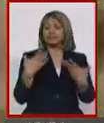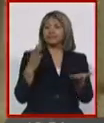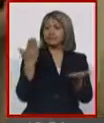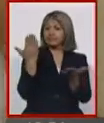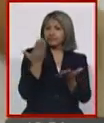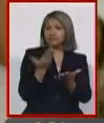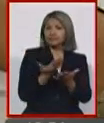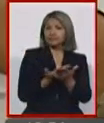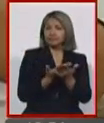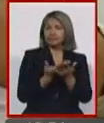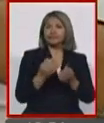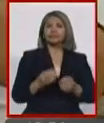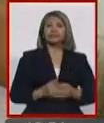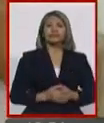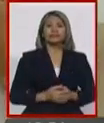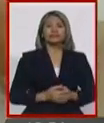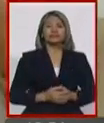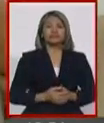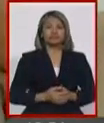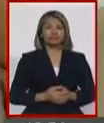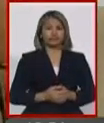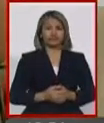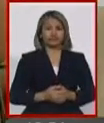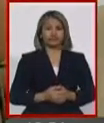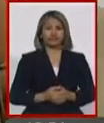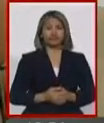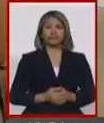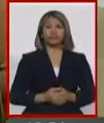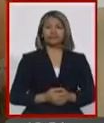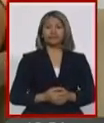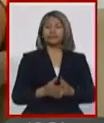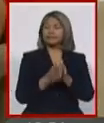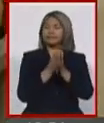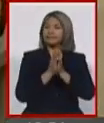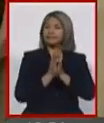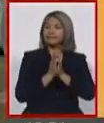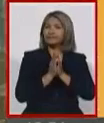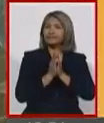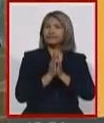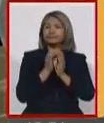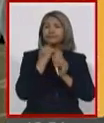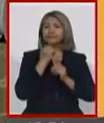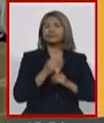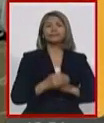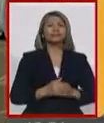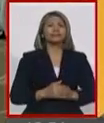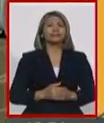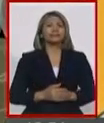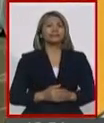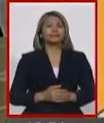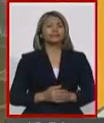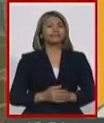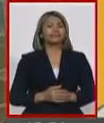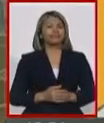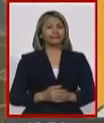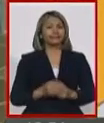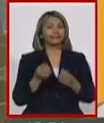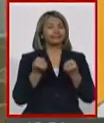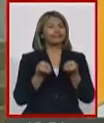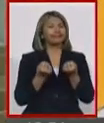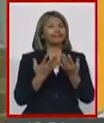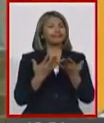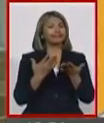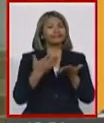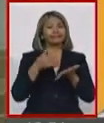Ella ya está presente. Sí, está presente acá y le rogaría, por favor, ella está muy, muy, muy,